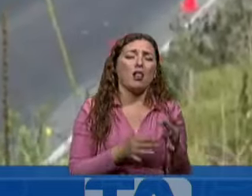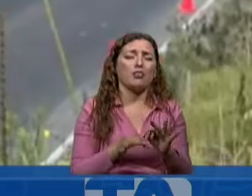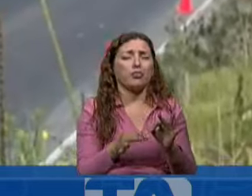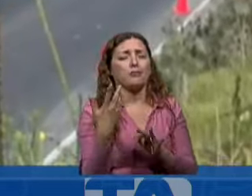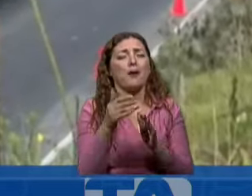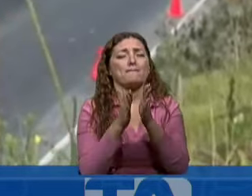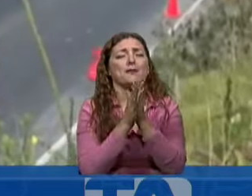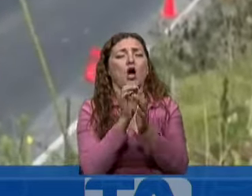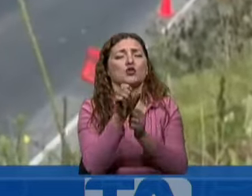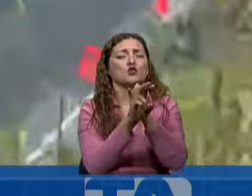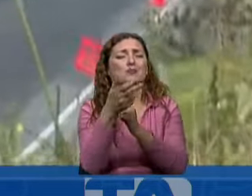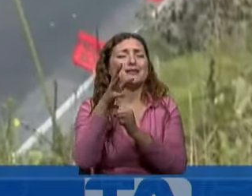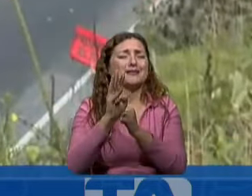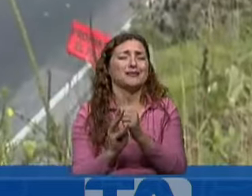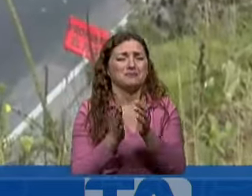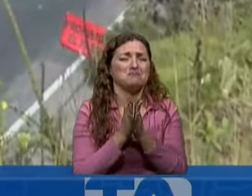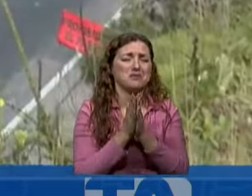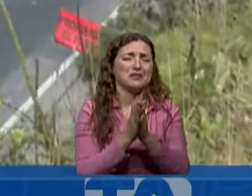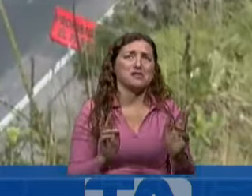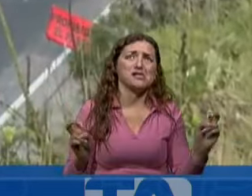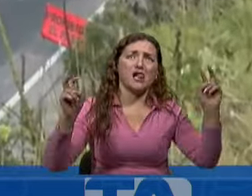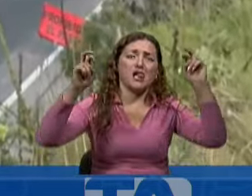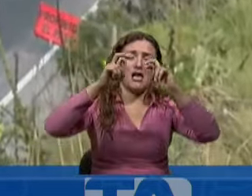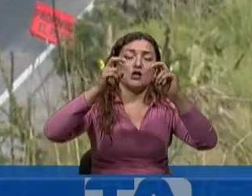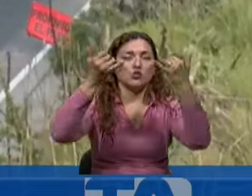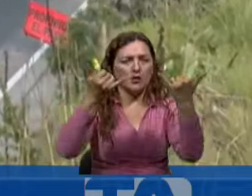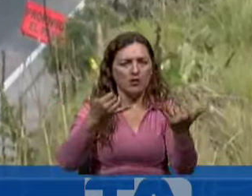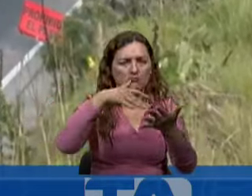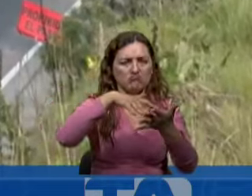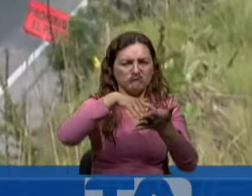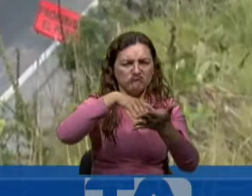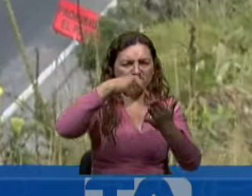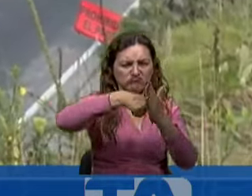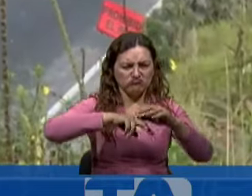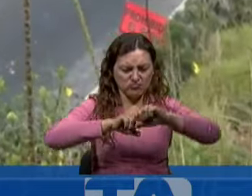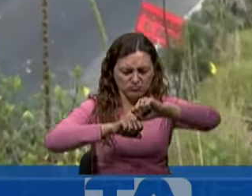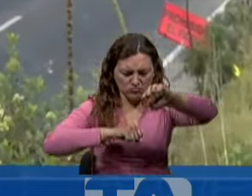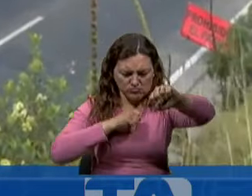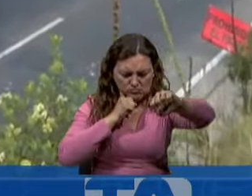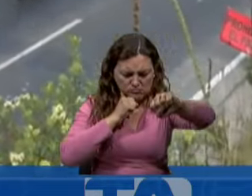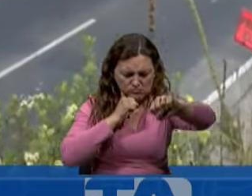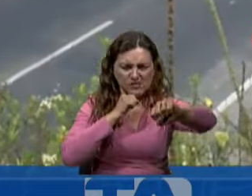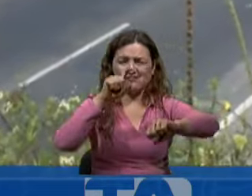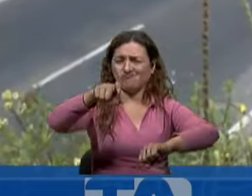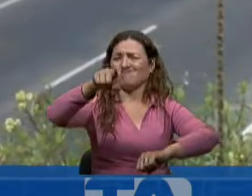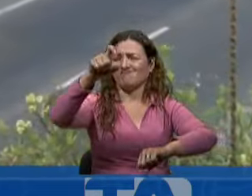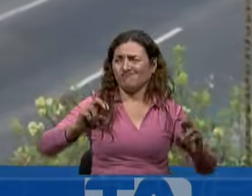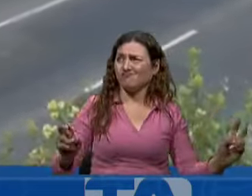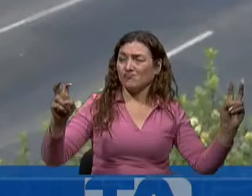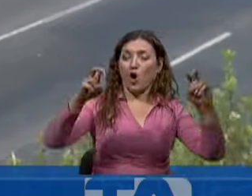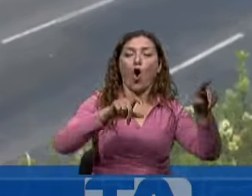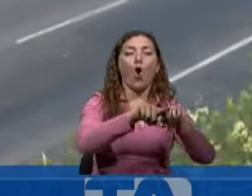el 2016 realizados a esta obra. Hoy hemos realizado los estudios, estamos el proceso a través del portal de compras públicas